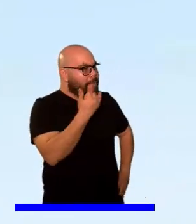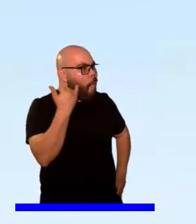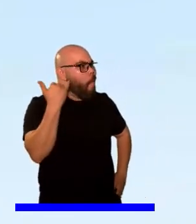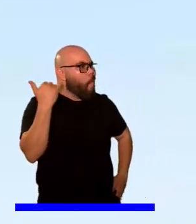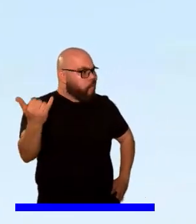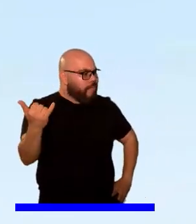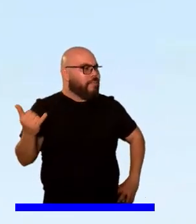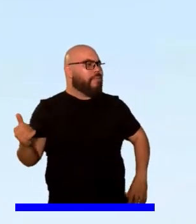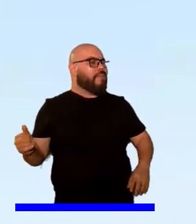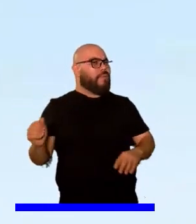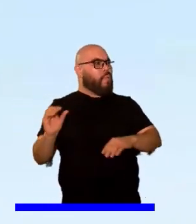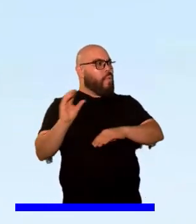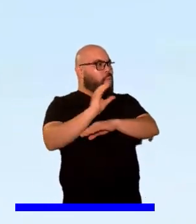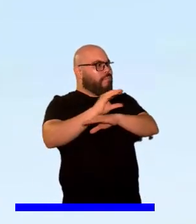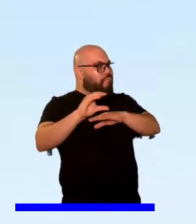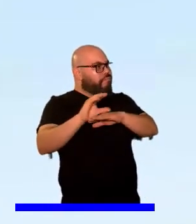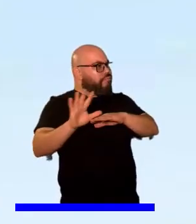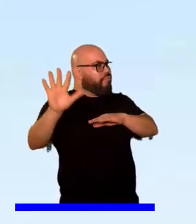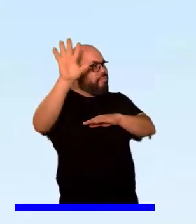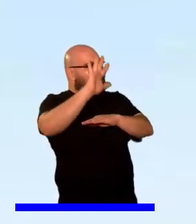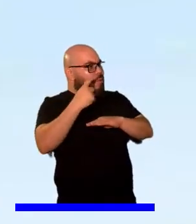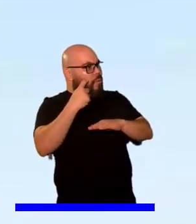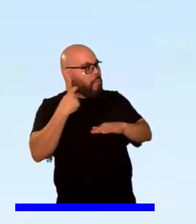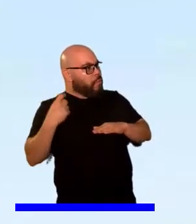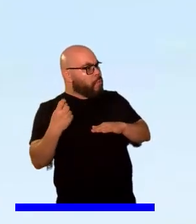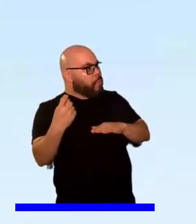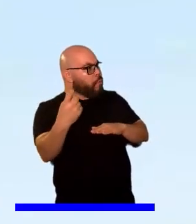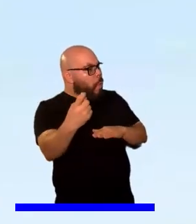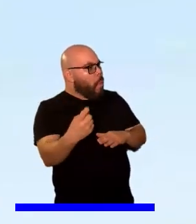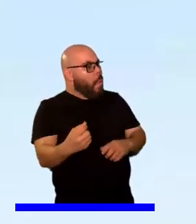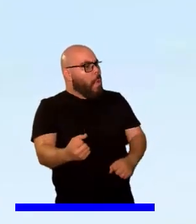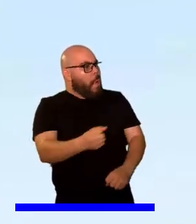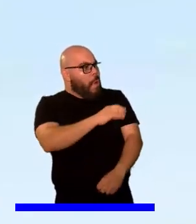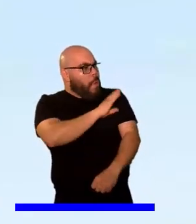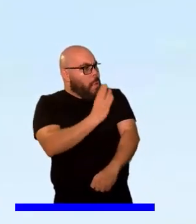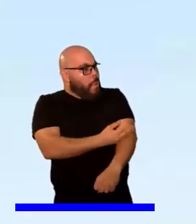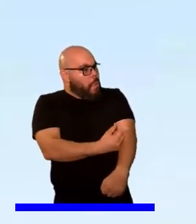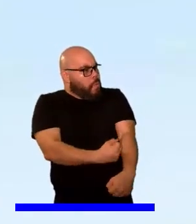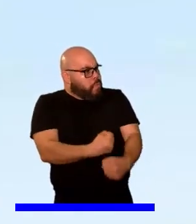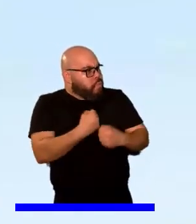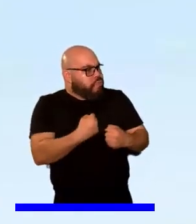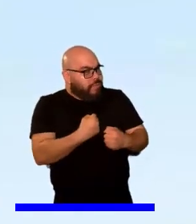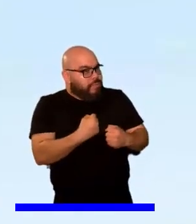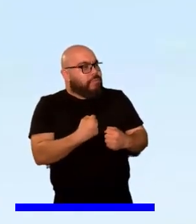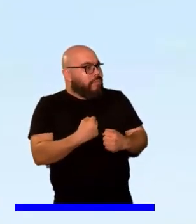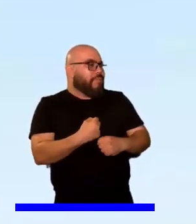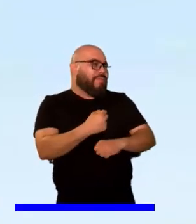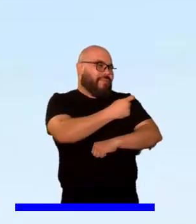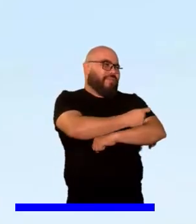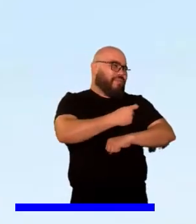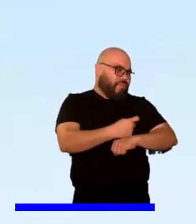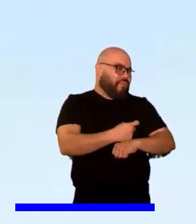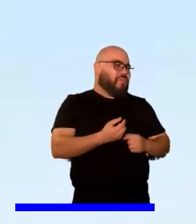gran plataforma que tiene unas funcionalidades de búsqueda muy potentes para poder mejorar lo que en ese tiempo era